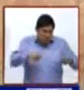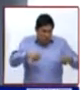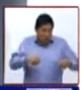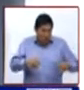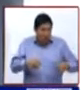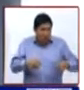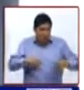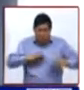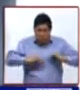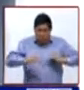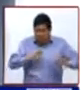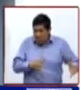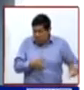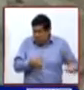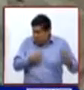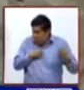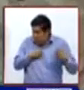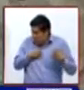máquina.